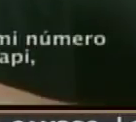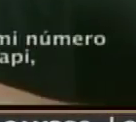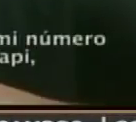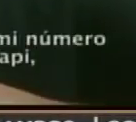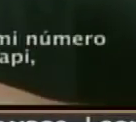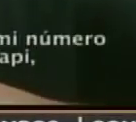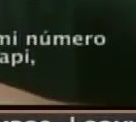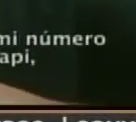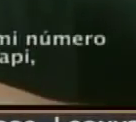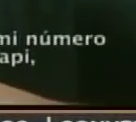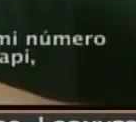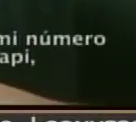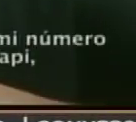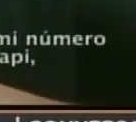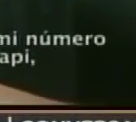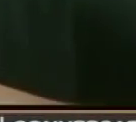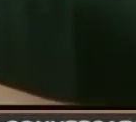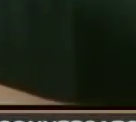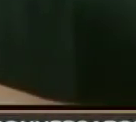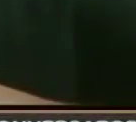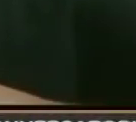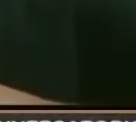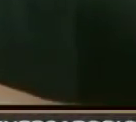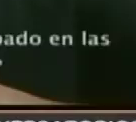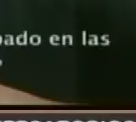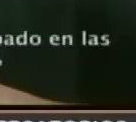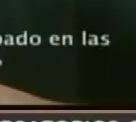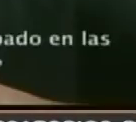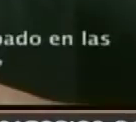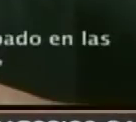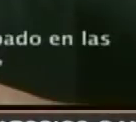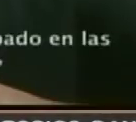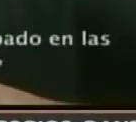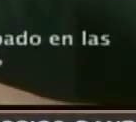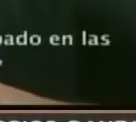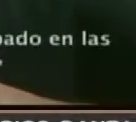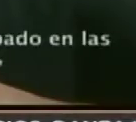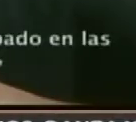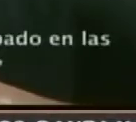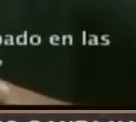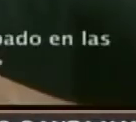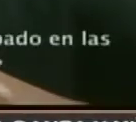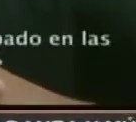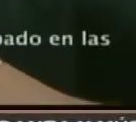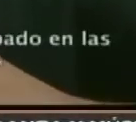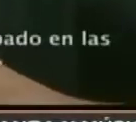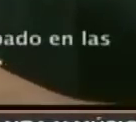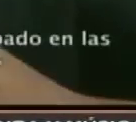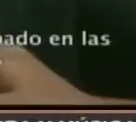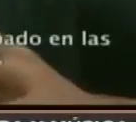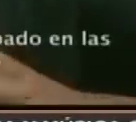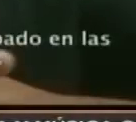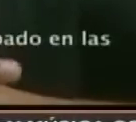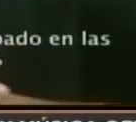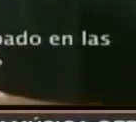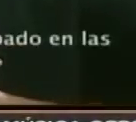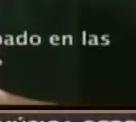23-860-075. Me apodan El Capi. Soy miembro de la resistencia